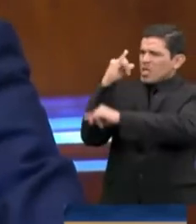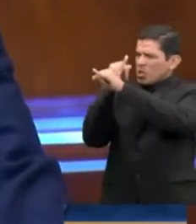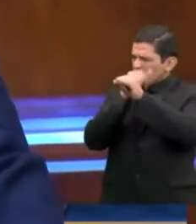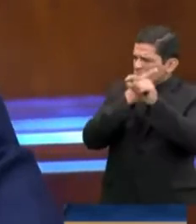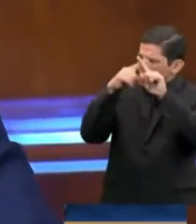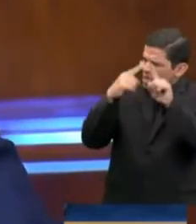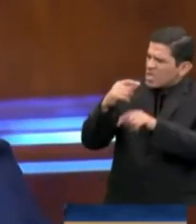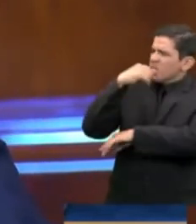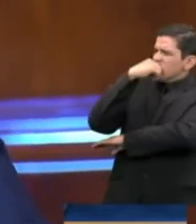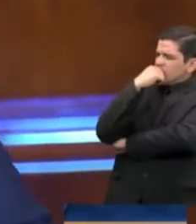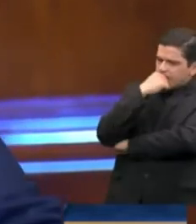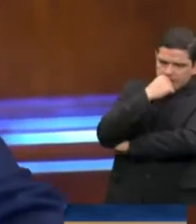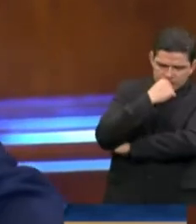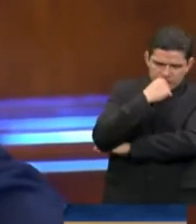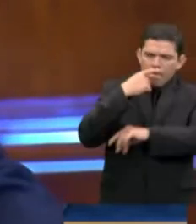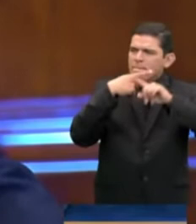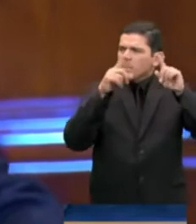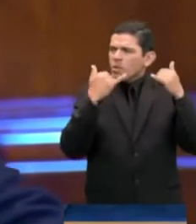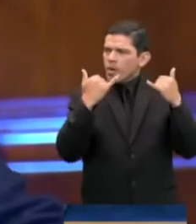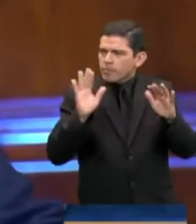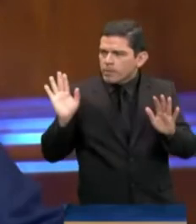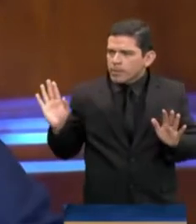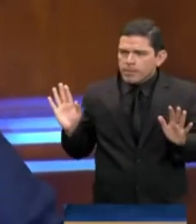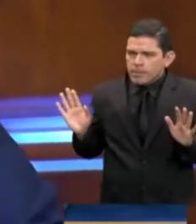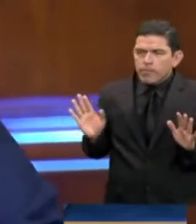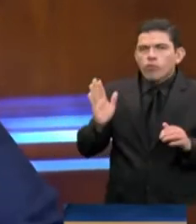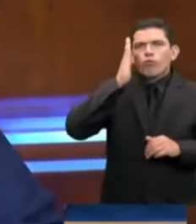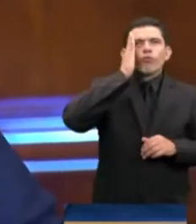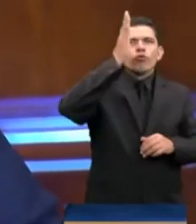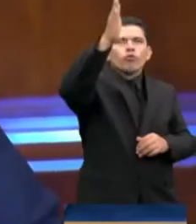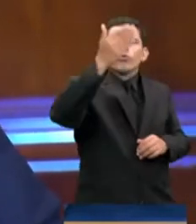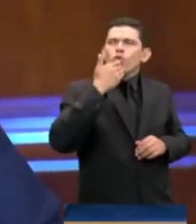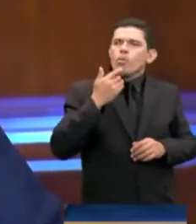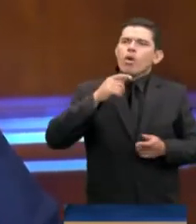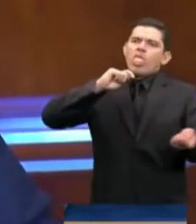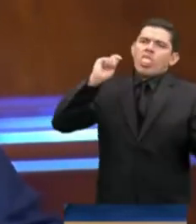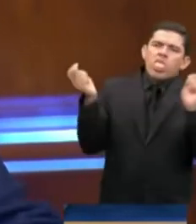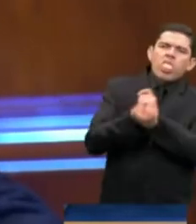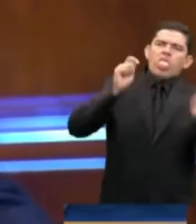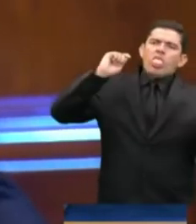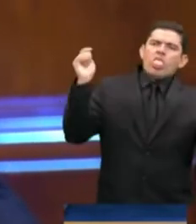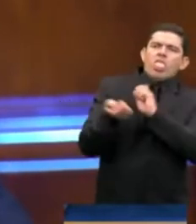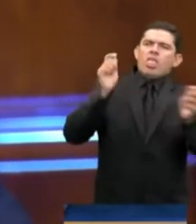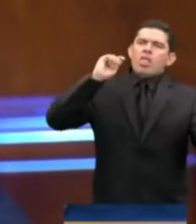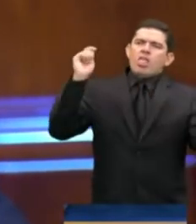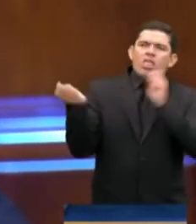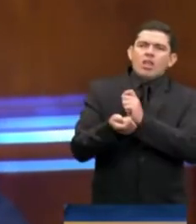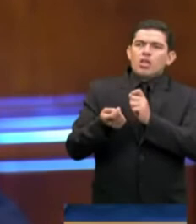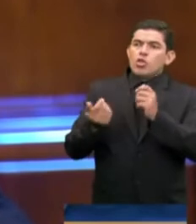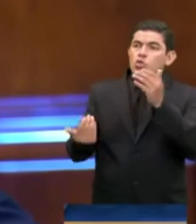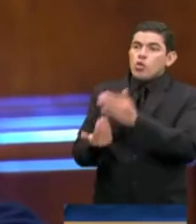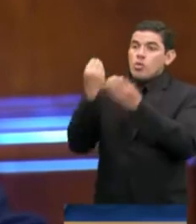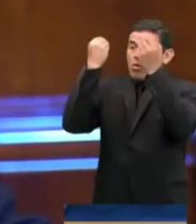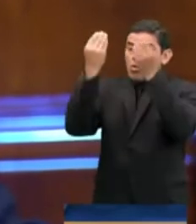etcétera. Pero un pueblo no construye su futuro haciendo y deshaciendo lo que cada grupo